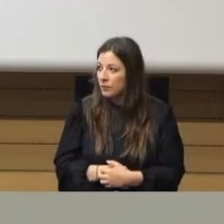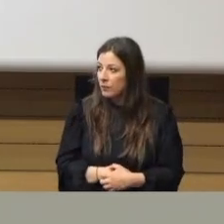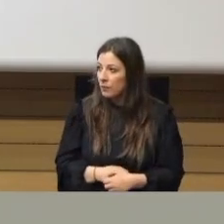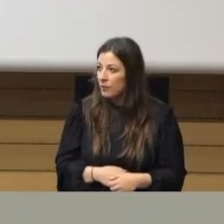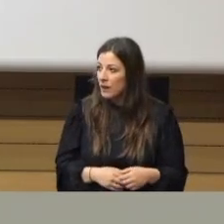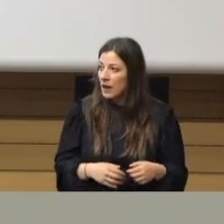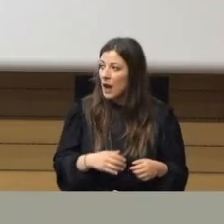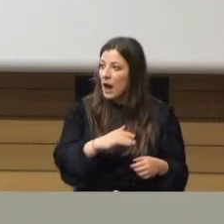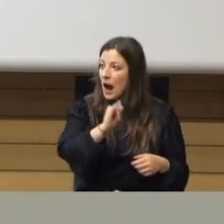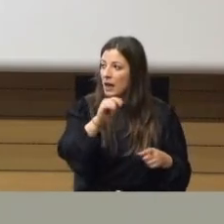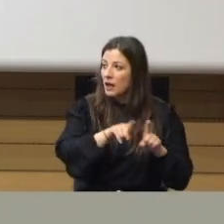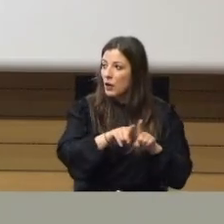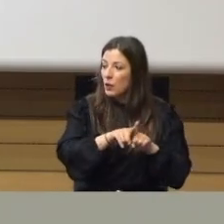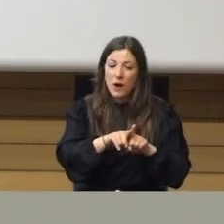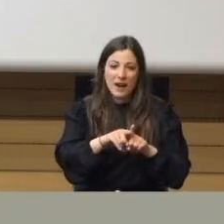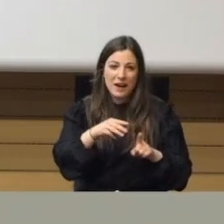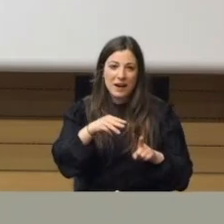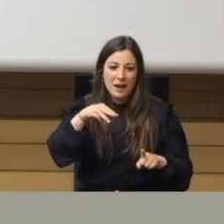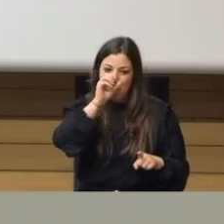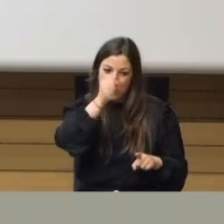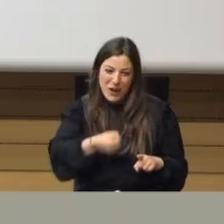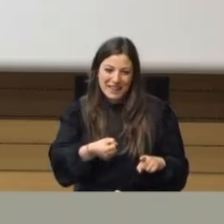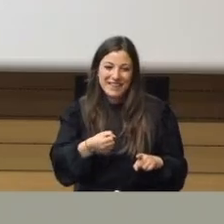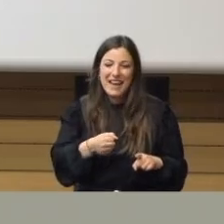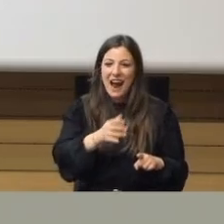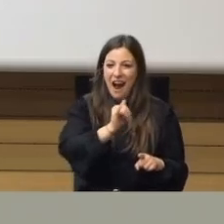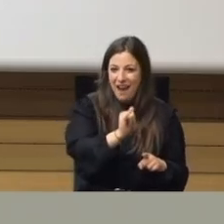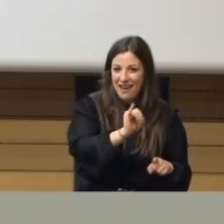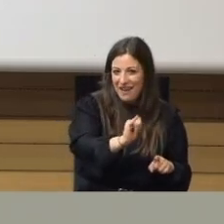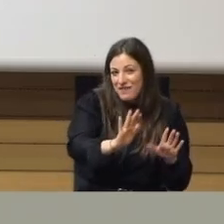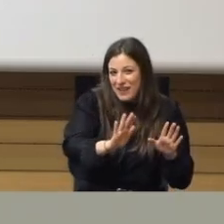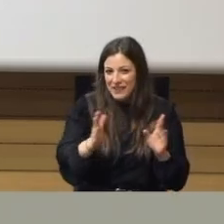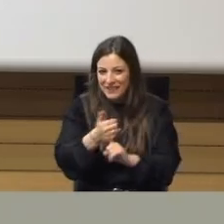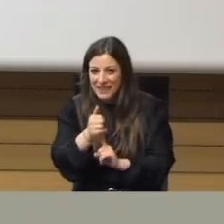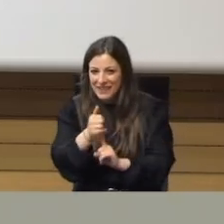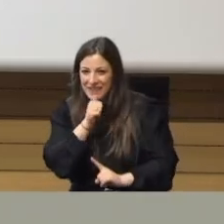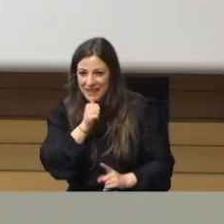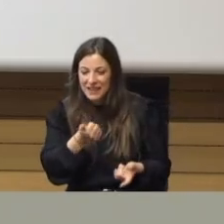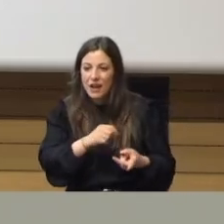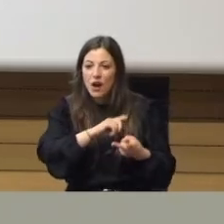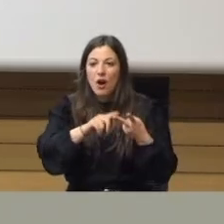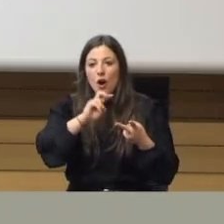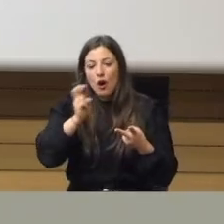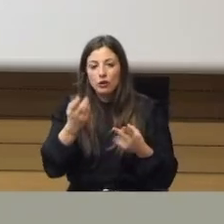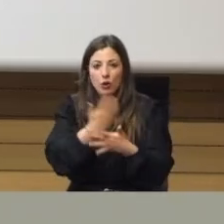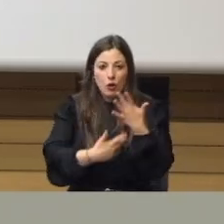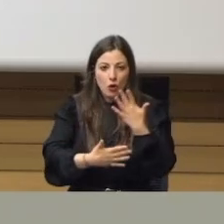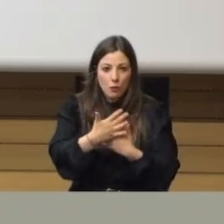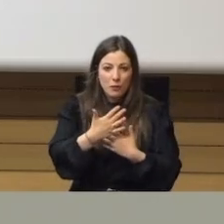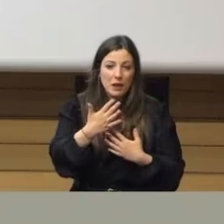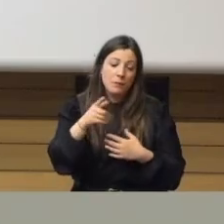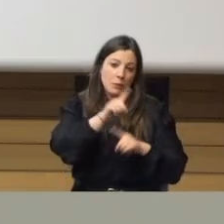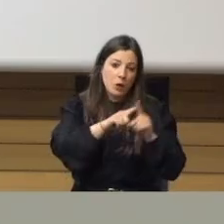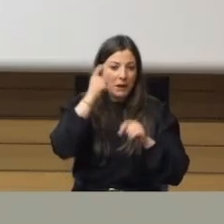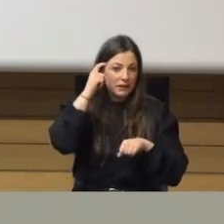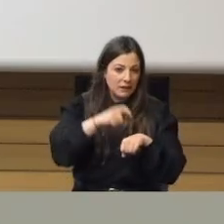Existir, es como la mega, existir existen, pero no me los he encontrado. Y luego el de patología dual, el que combina una comorbilidad psiquiátrica, un